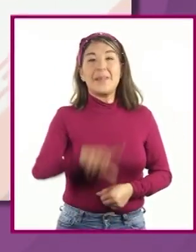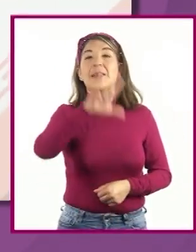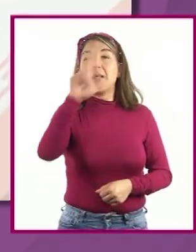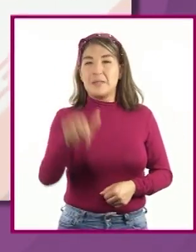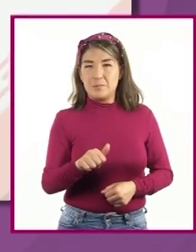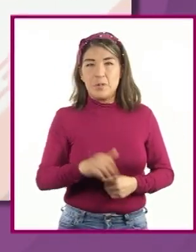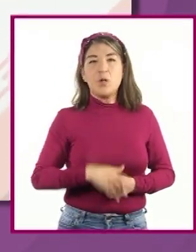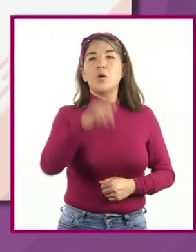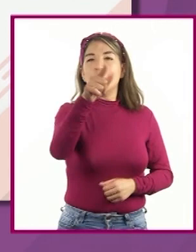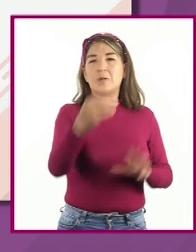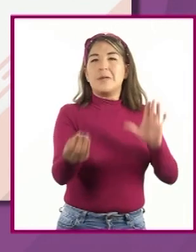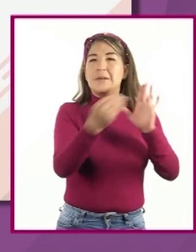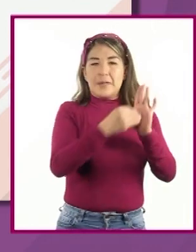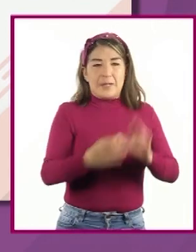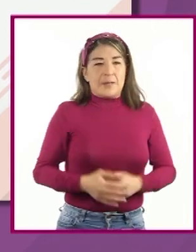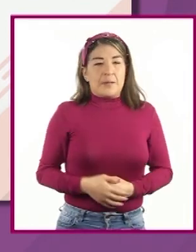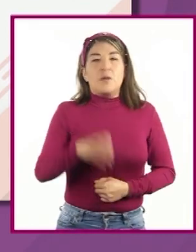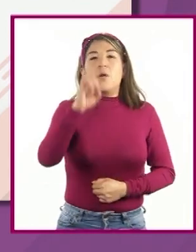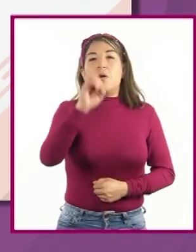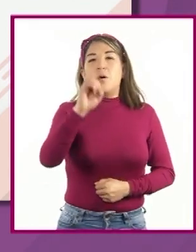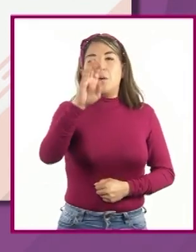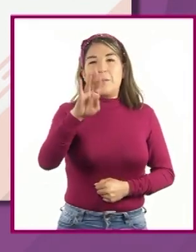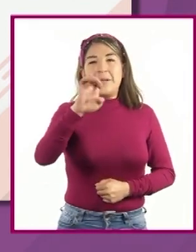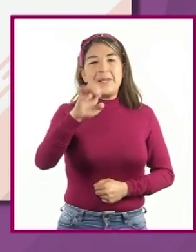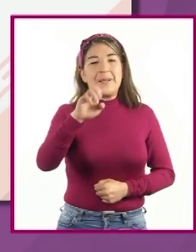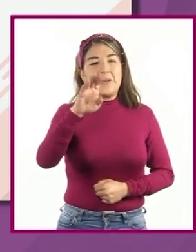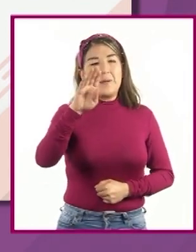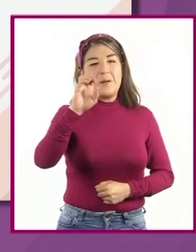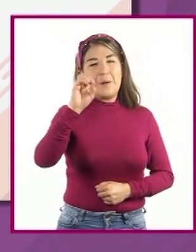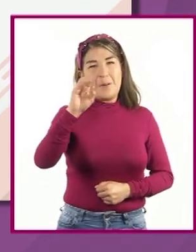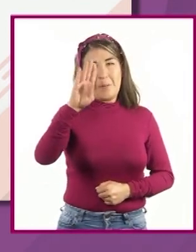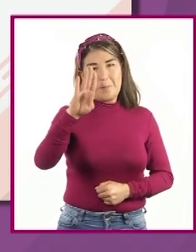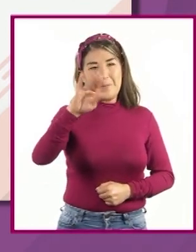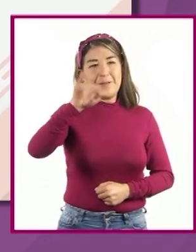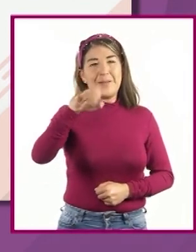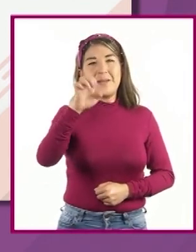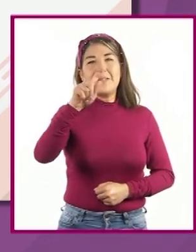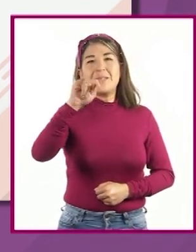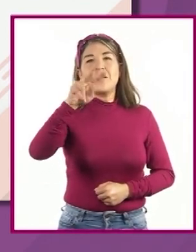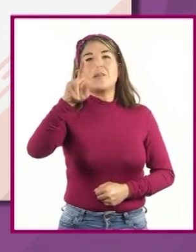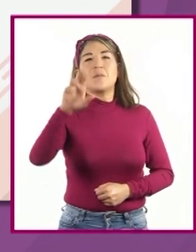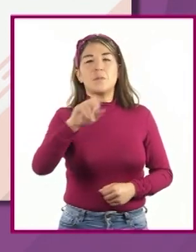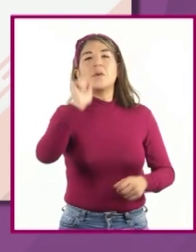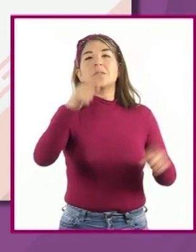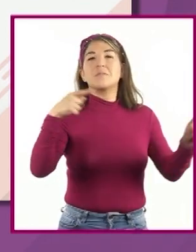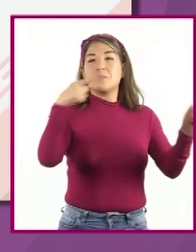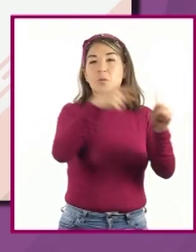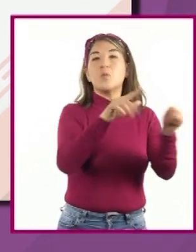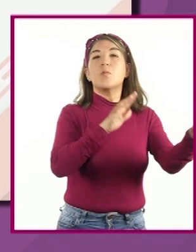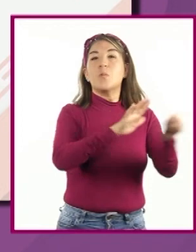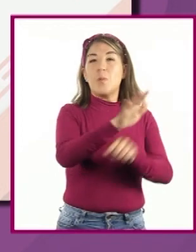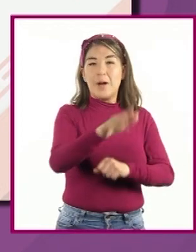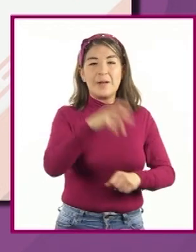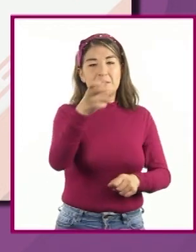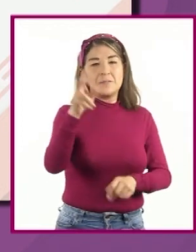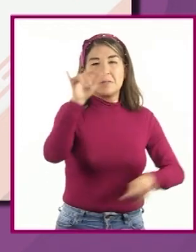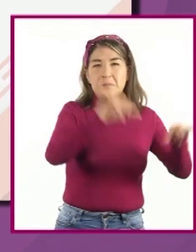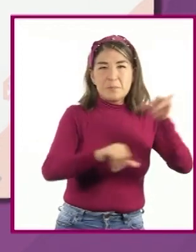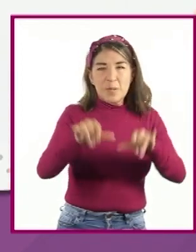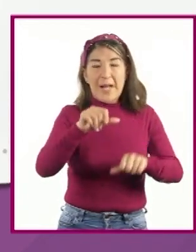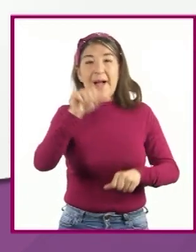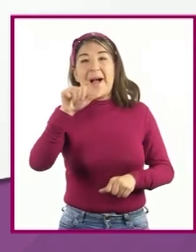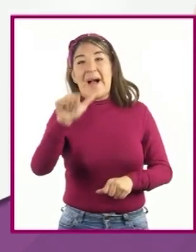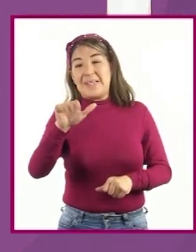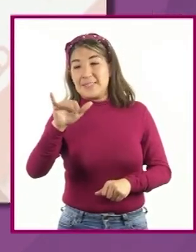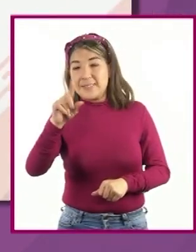colocas el objetivo, que es elaborar un indicador para identificar las sustancias que son ácidas o básicas